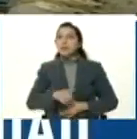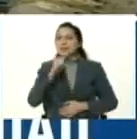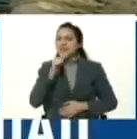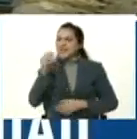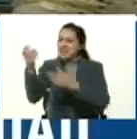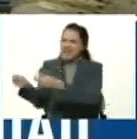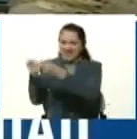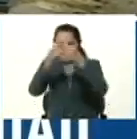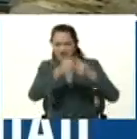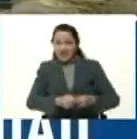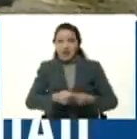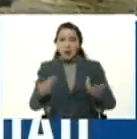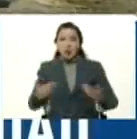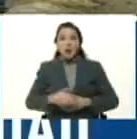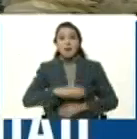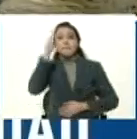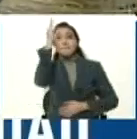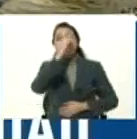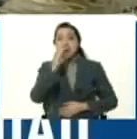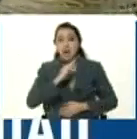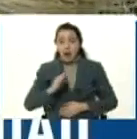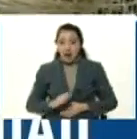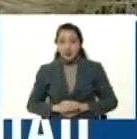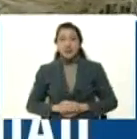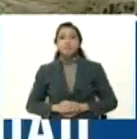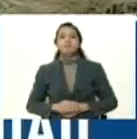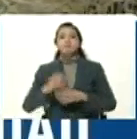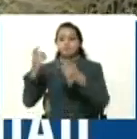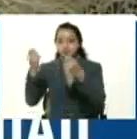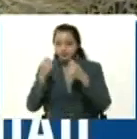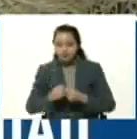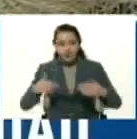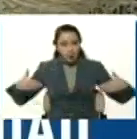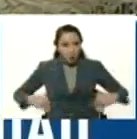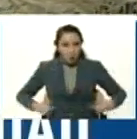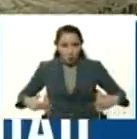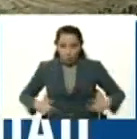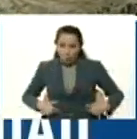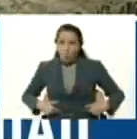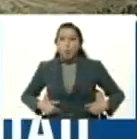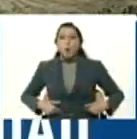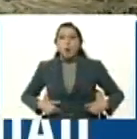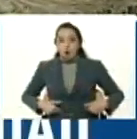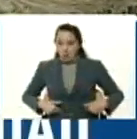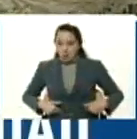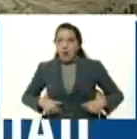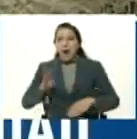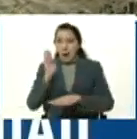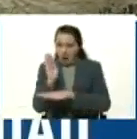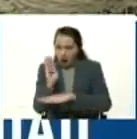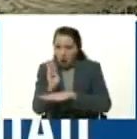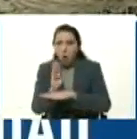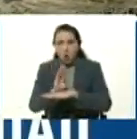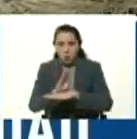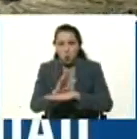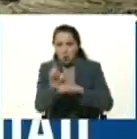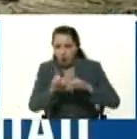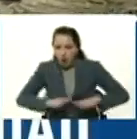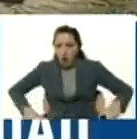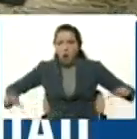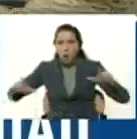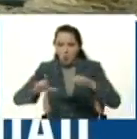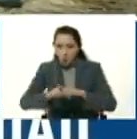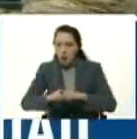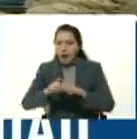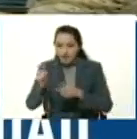llegó desde Brasil y hemos estado haciendo un esfuerzo por nuestros buzos de sacarlo. La única forma de sacarlo es arponeado.